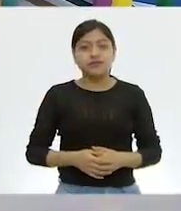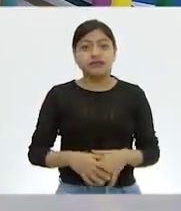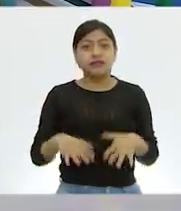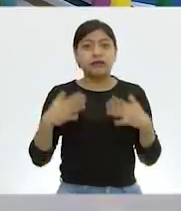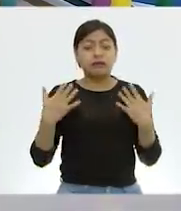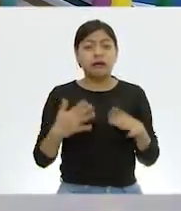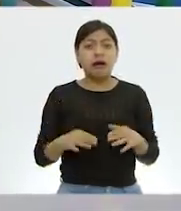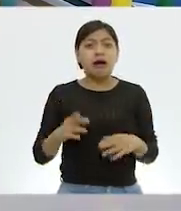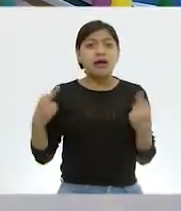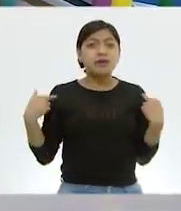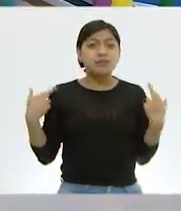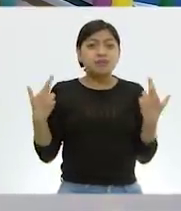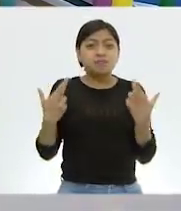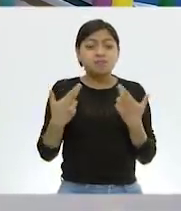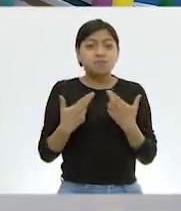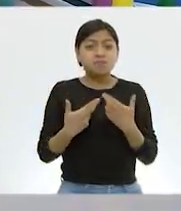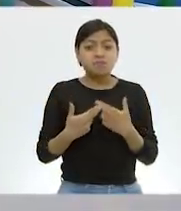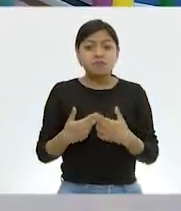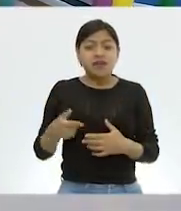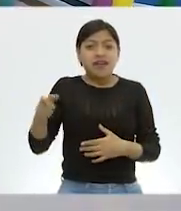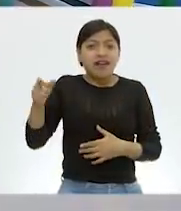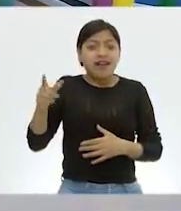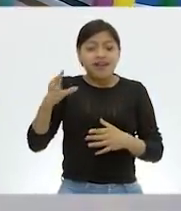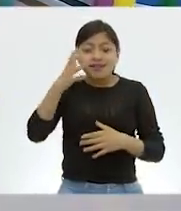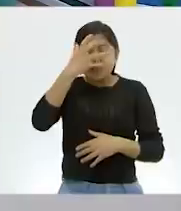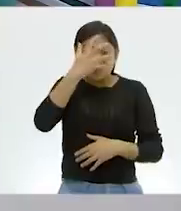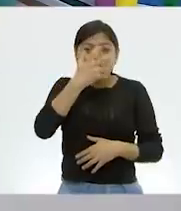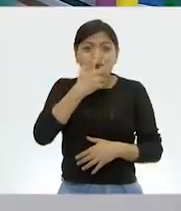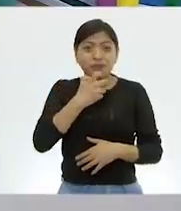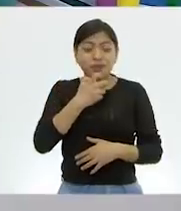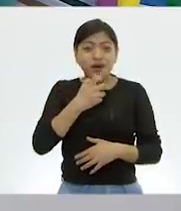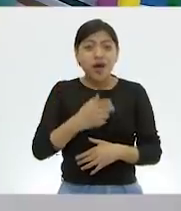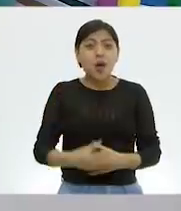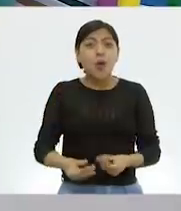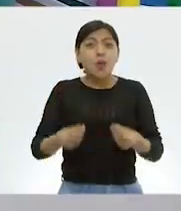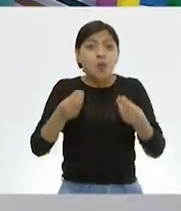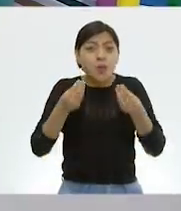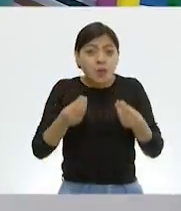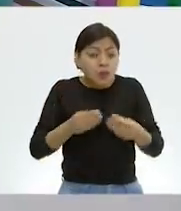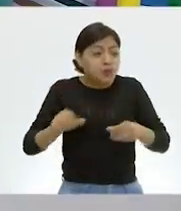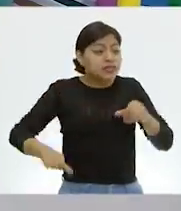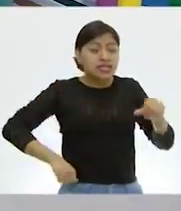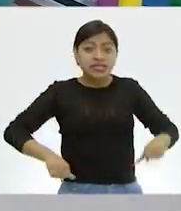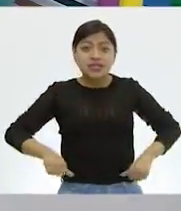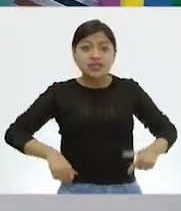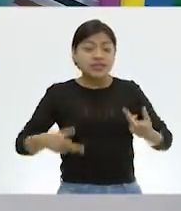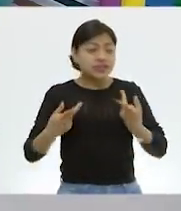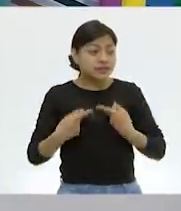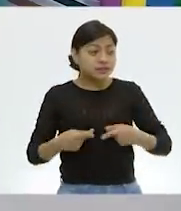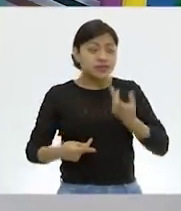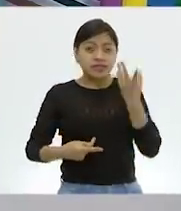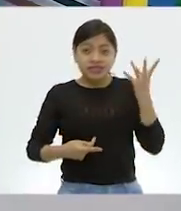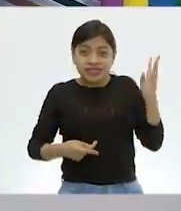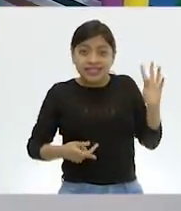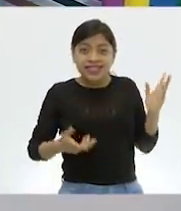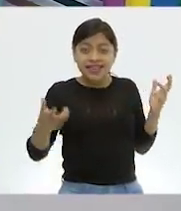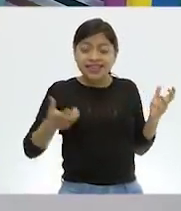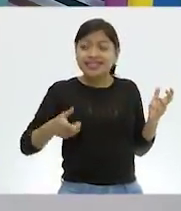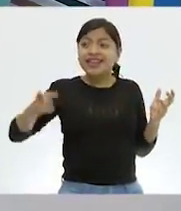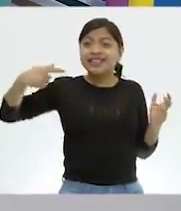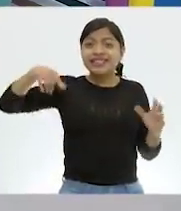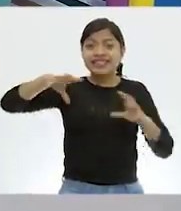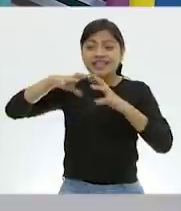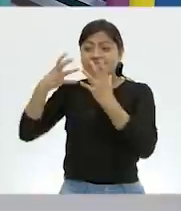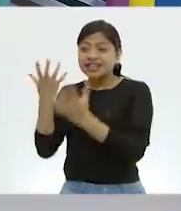¡Ay, maestra! Qué triste y lamentable que muchas actividades humanas tengan que afectar tanto a